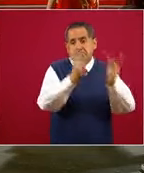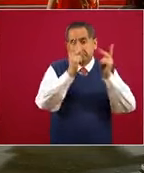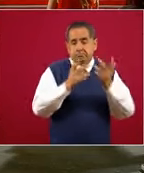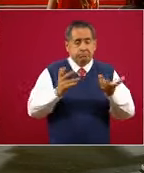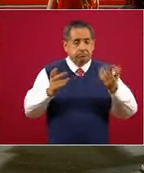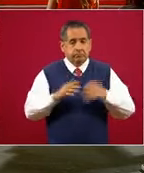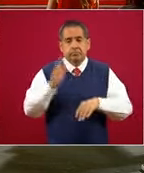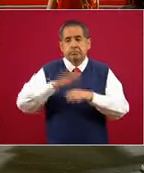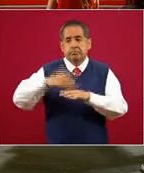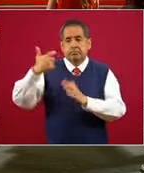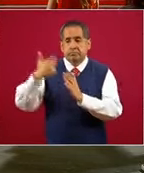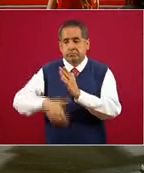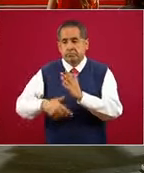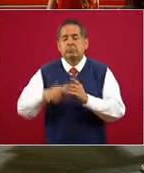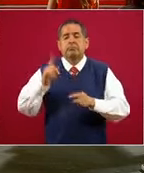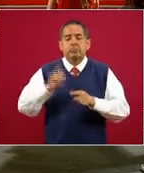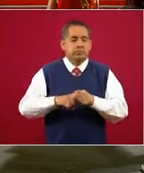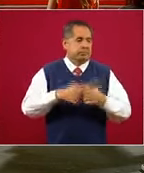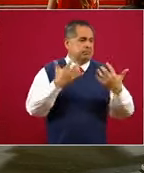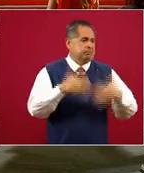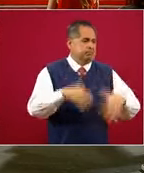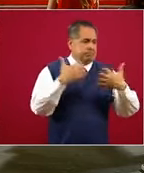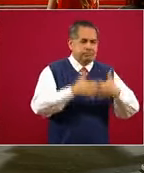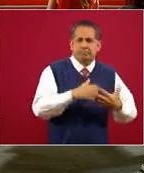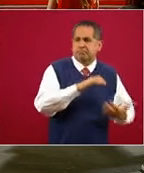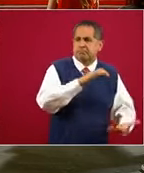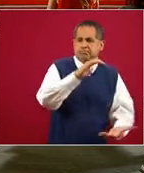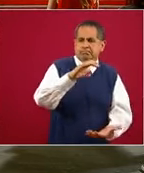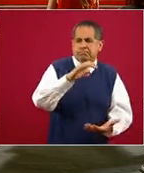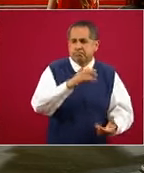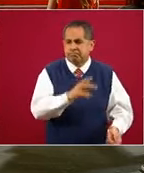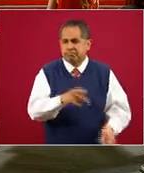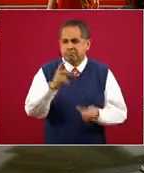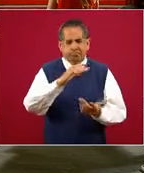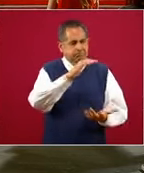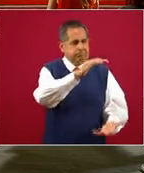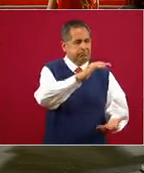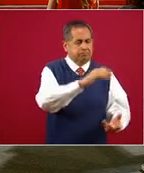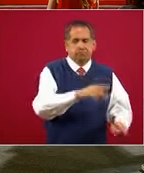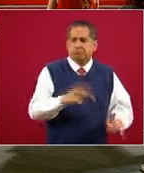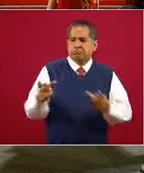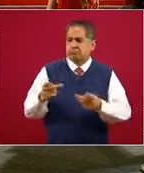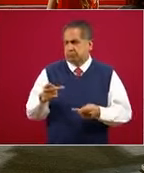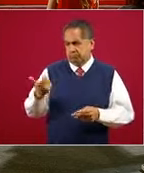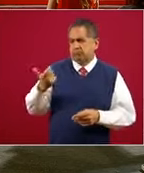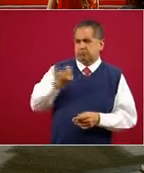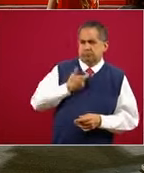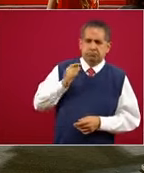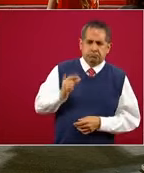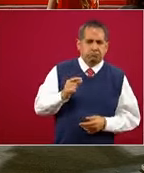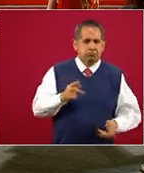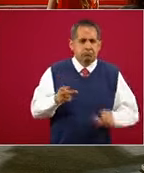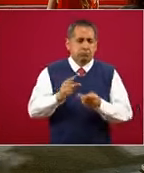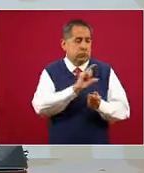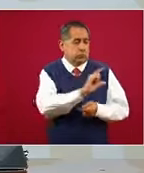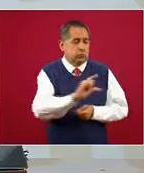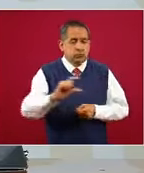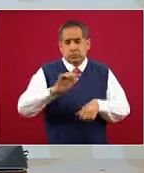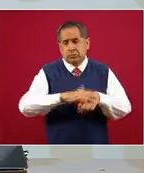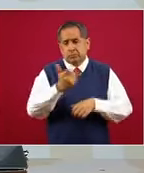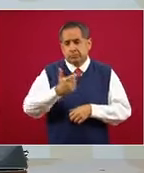más económico para quien fabrica el producto y lo comercializa hacer una presentación grande que hacer muchas presentaciones